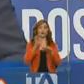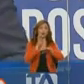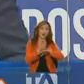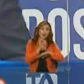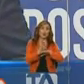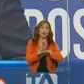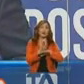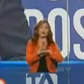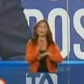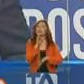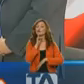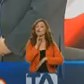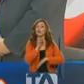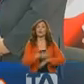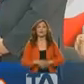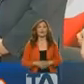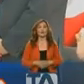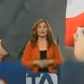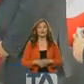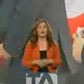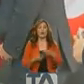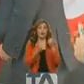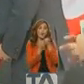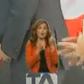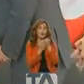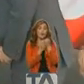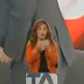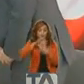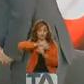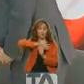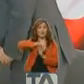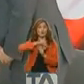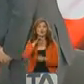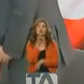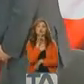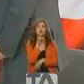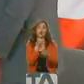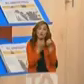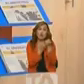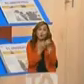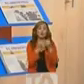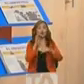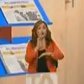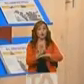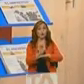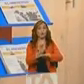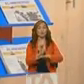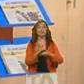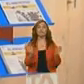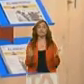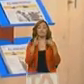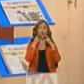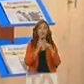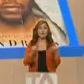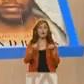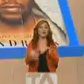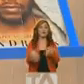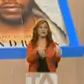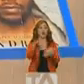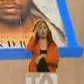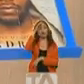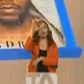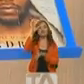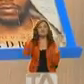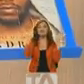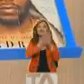Ecuador y los Estados Unidos. Gracias al apoyo del consulado y la embajada de los Estados Unidos en Ecuador, se promoverá la difusión de actividades